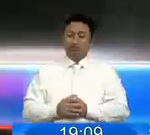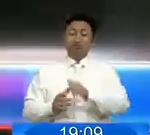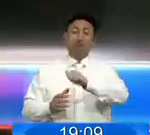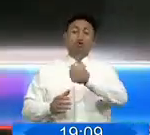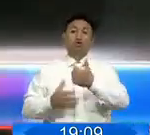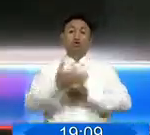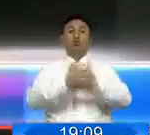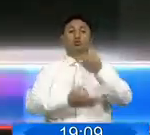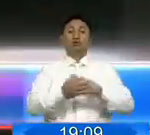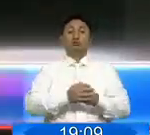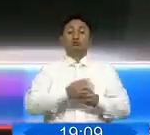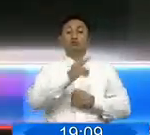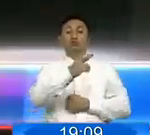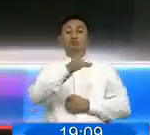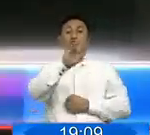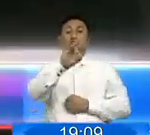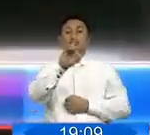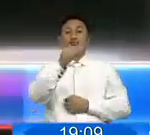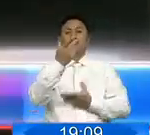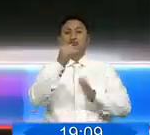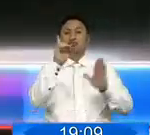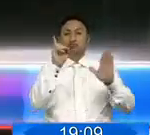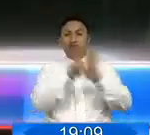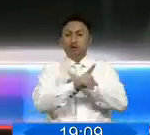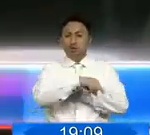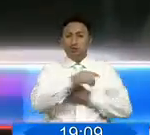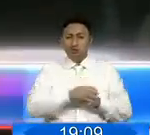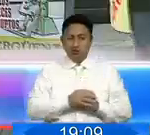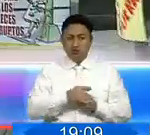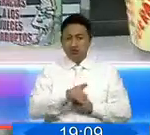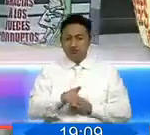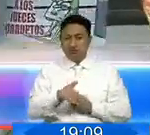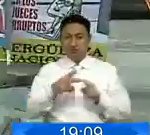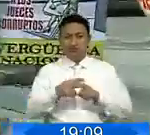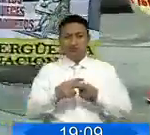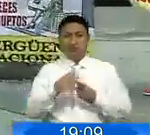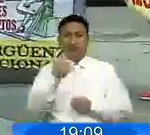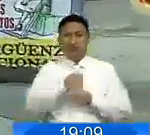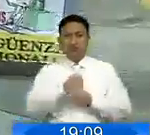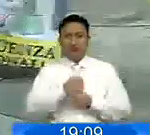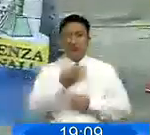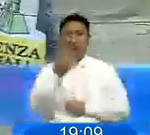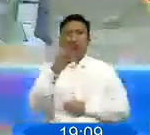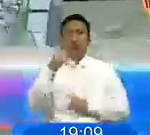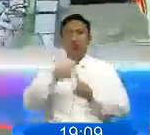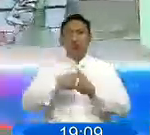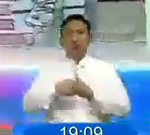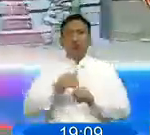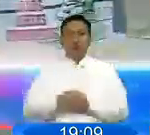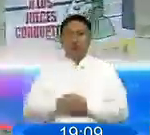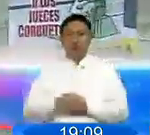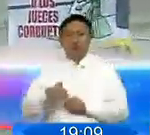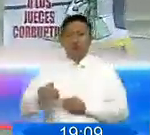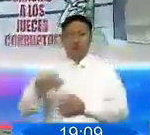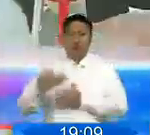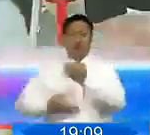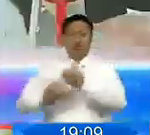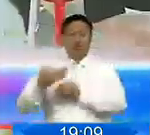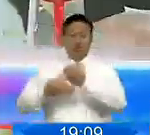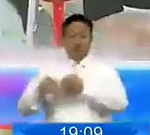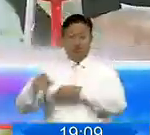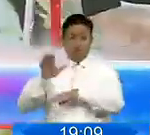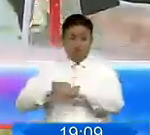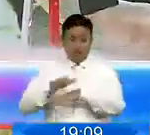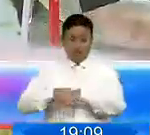que tiene más de 28 denuncias en apenas 18 meses. Se sienten afectados por el sistema de administración de justicia de